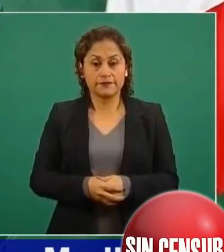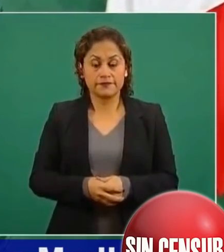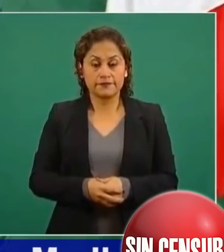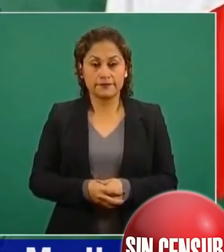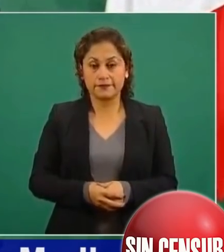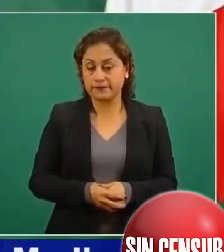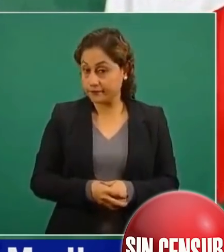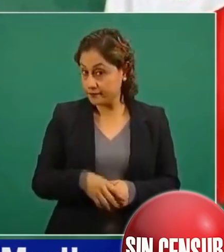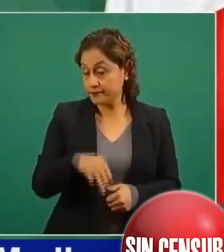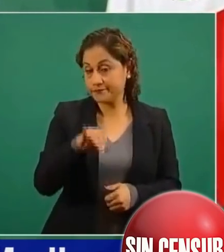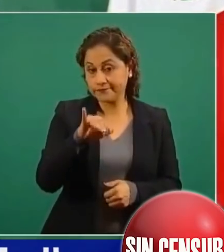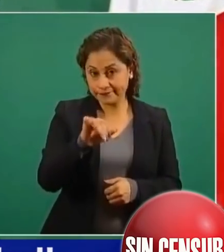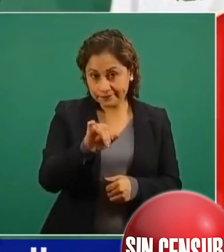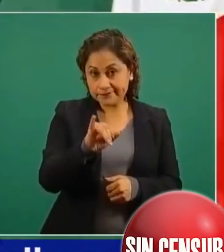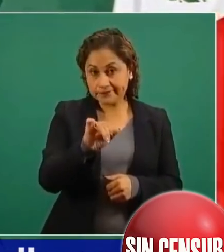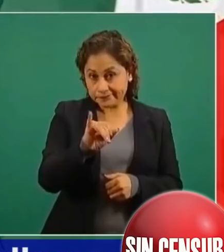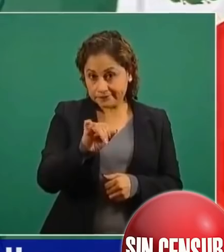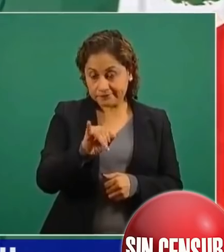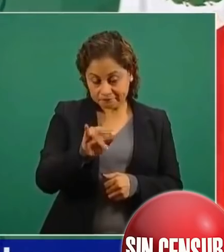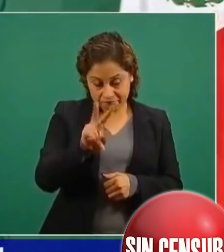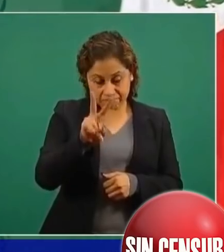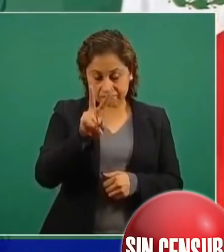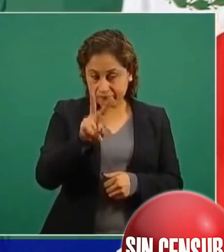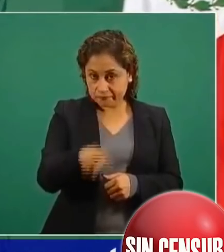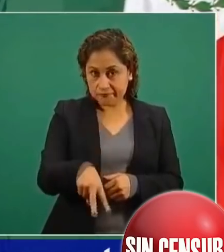si se le